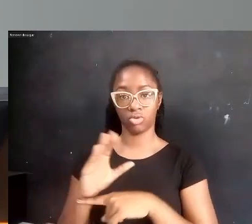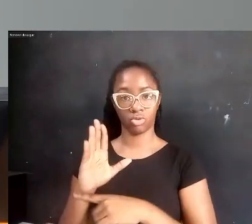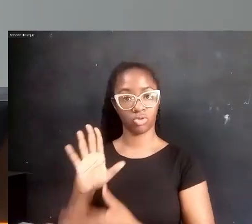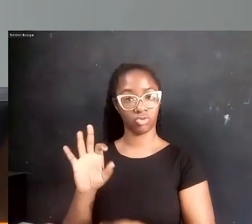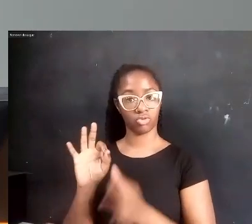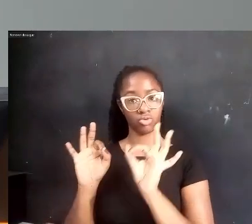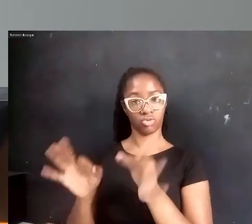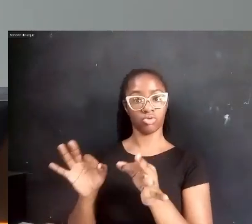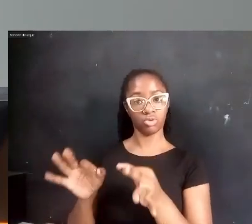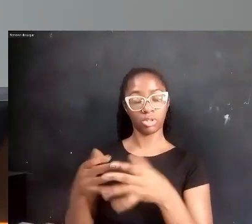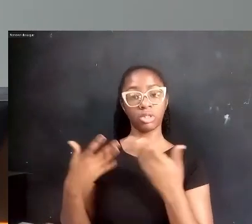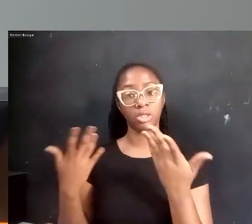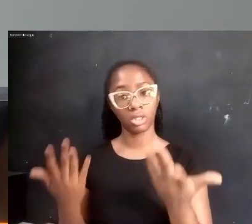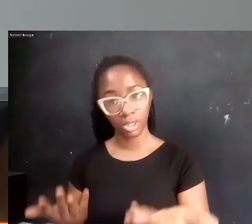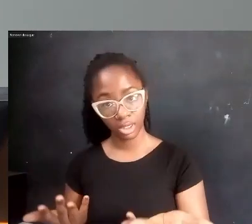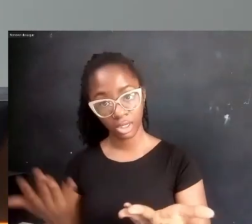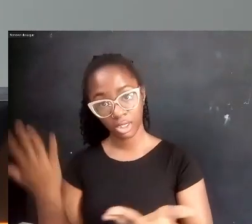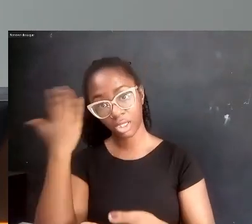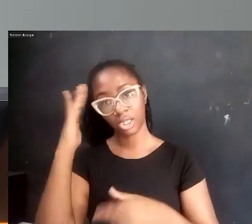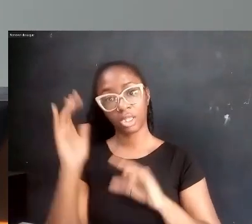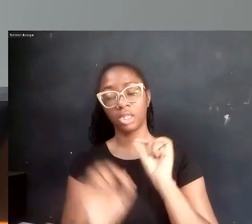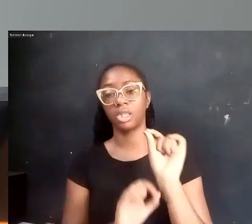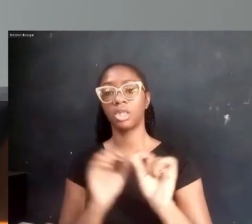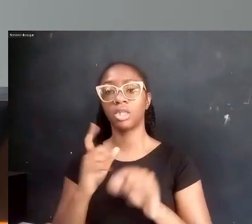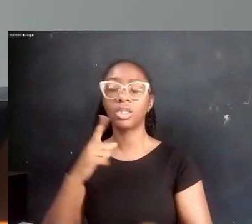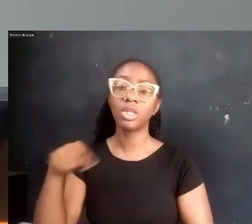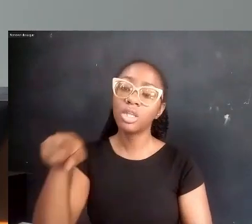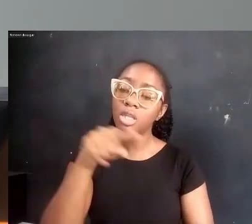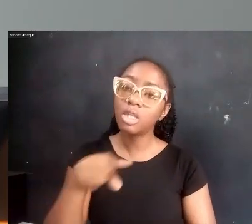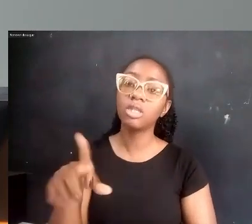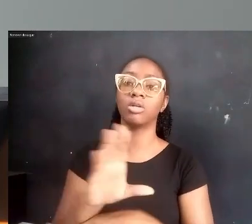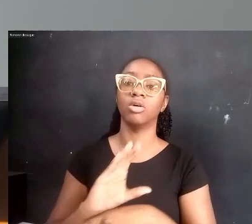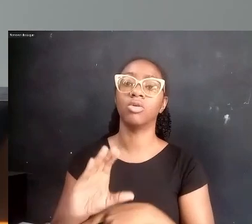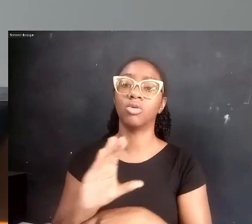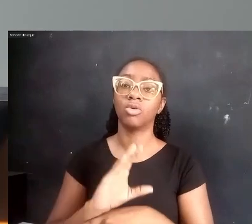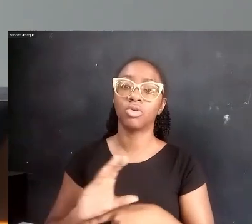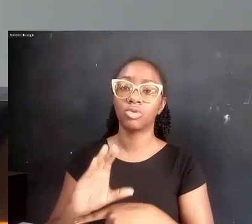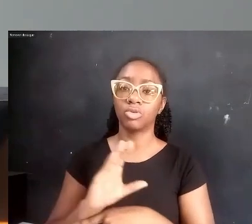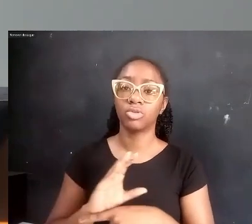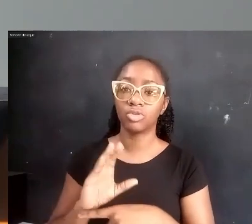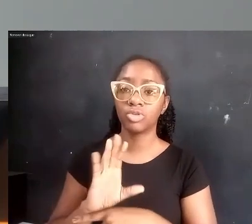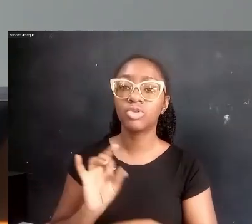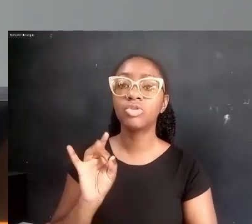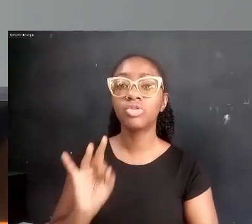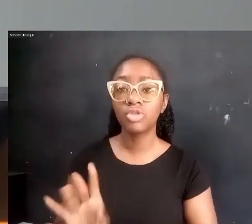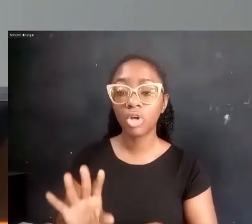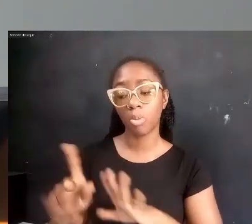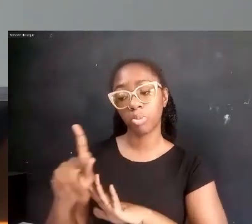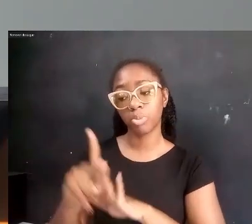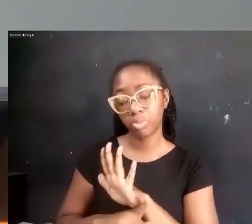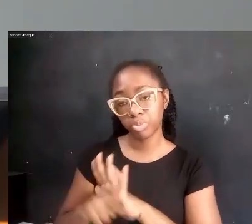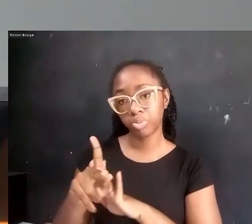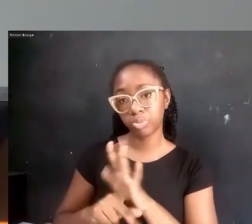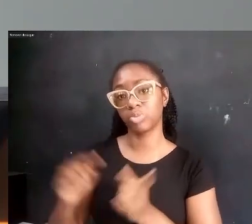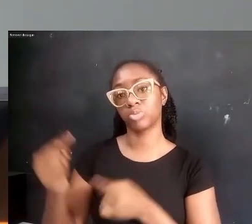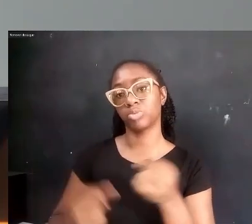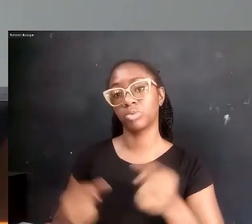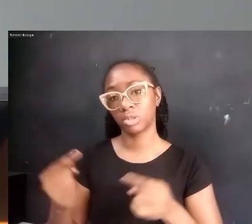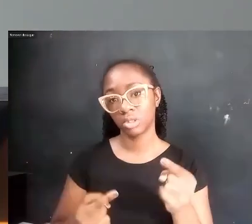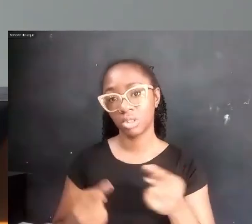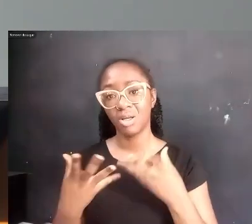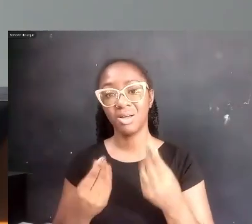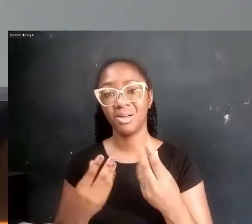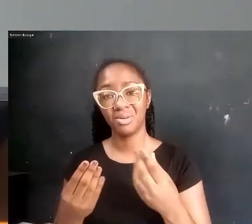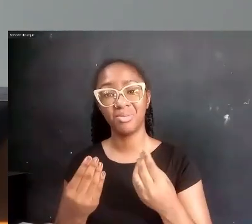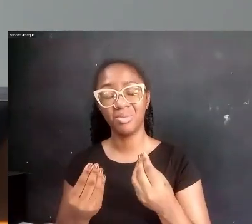que nuestras constituciones son programas políticos, son muy cargadas desde el